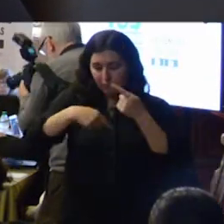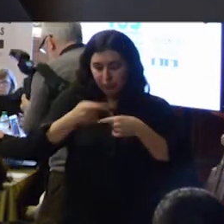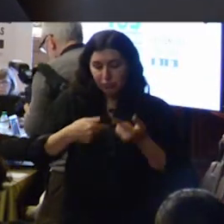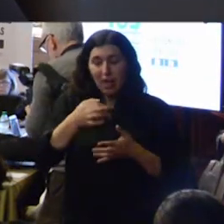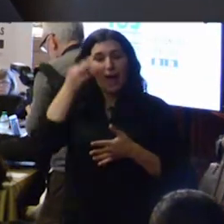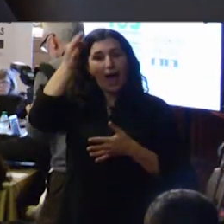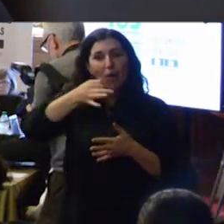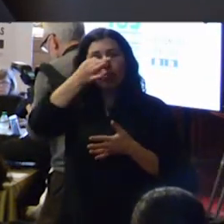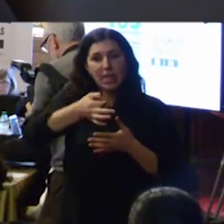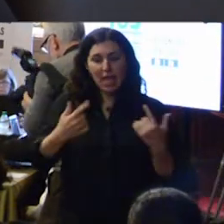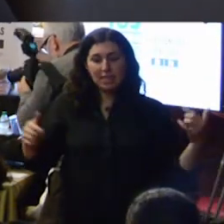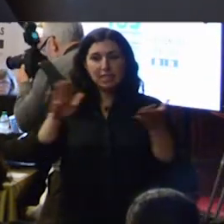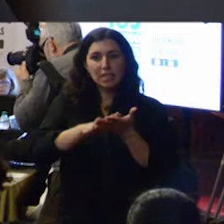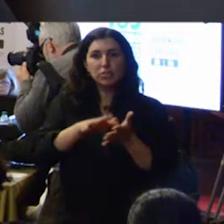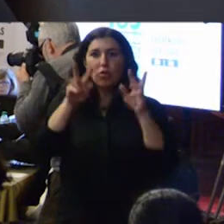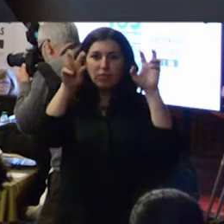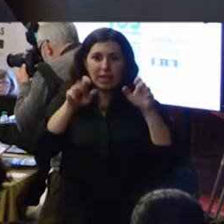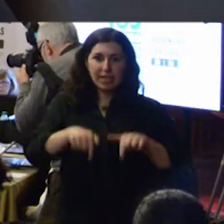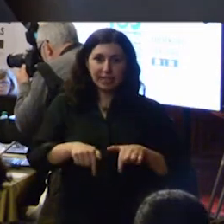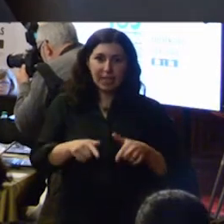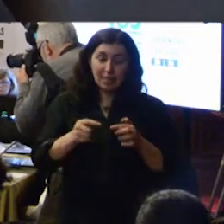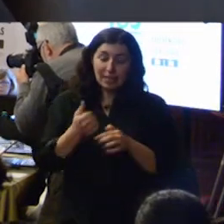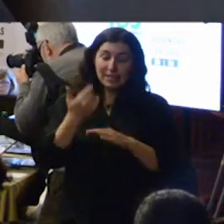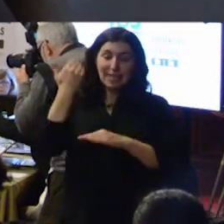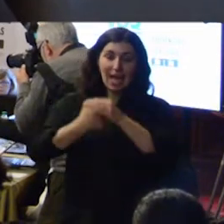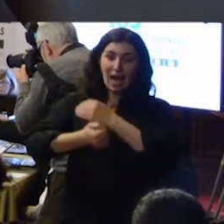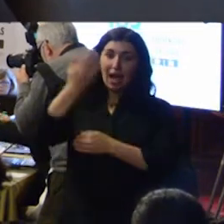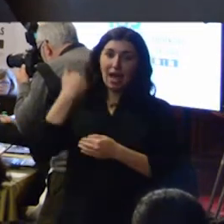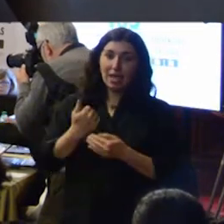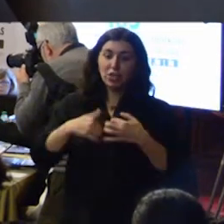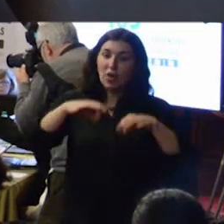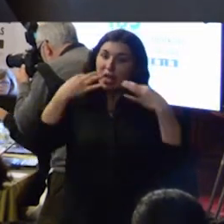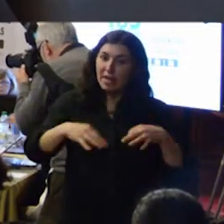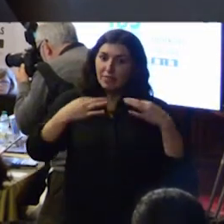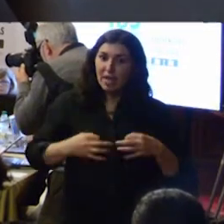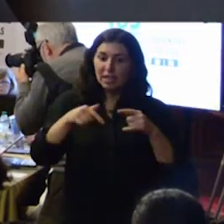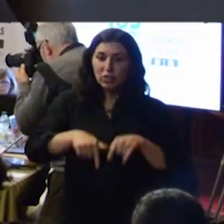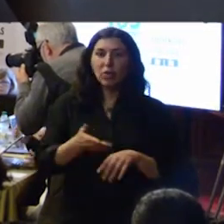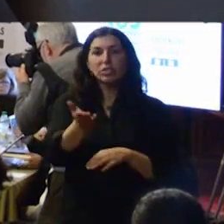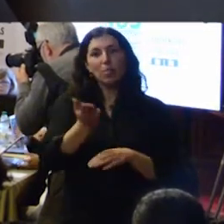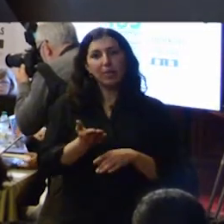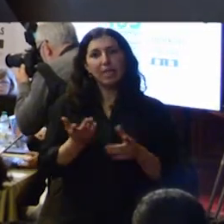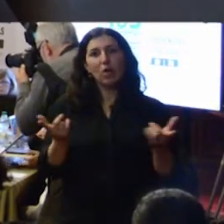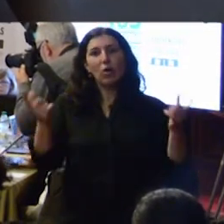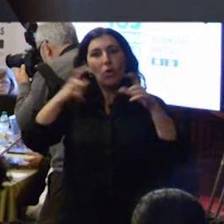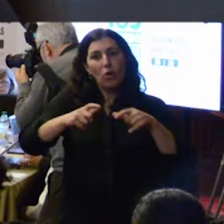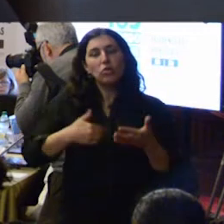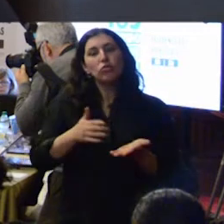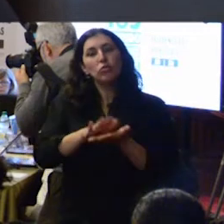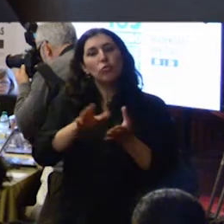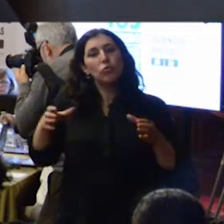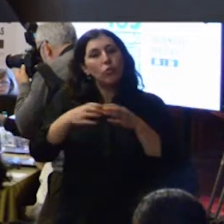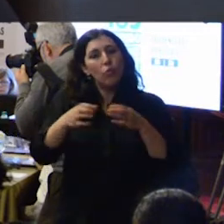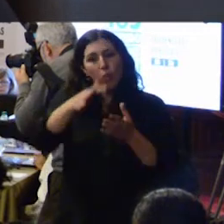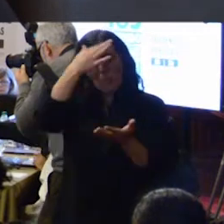previa sobre el tema que se dio recién este año. En efecto, esta solicitud la plantea la Defensoría del Pueblo a solicitud de